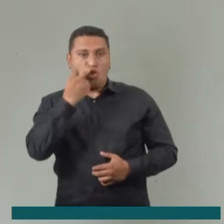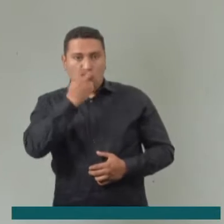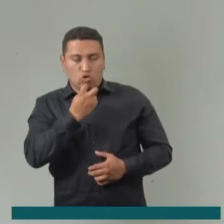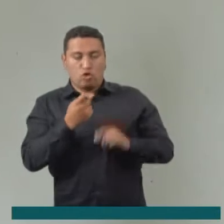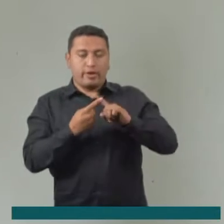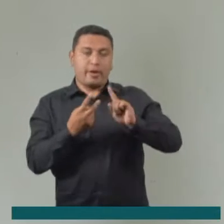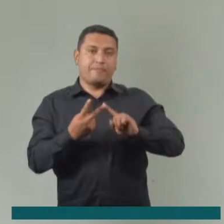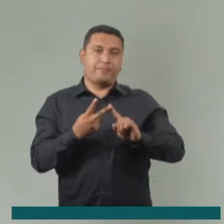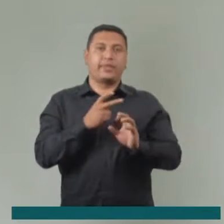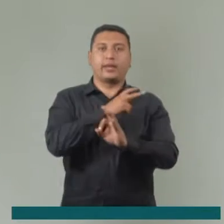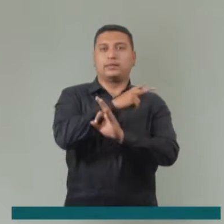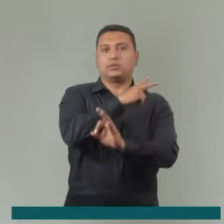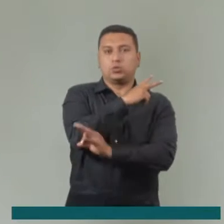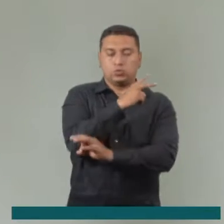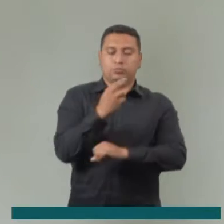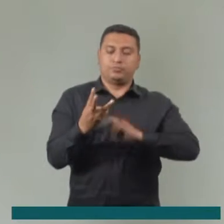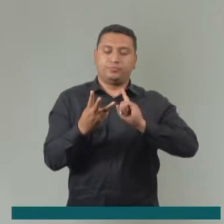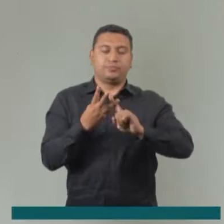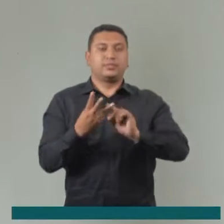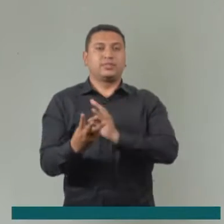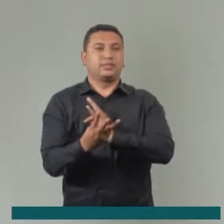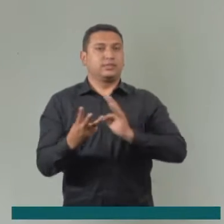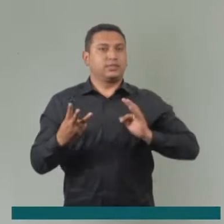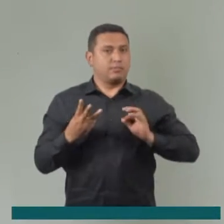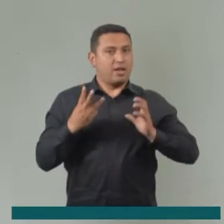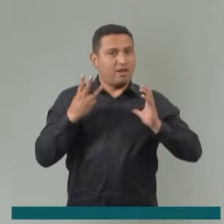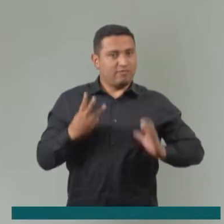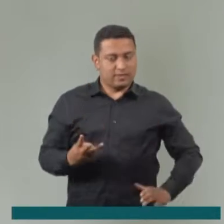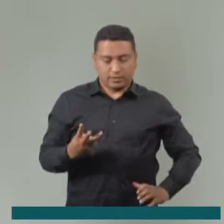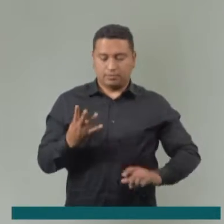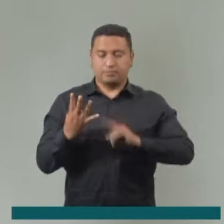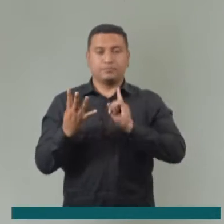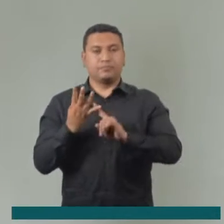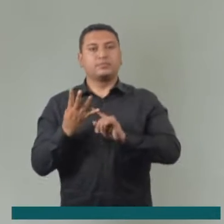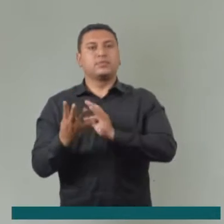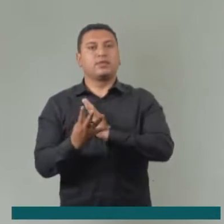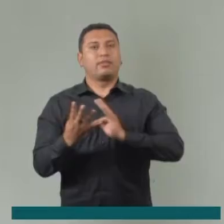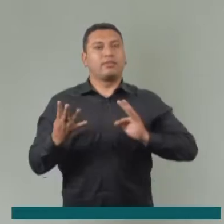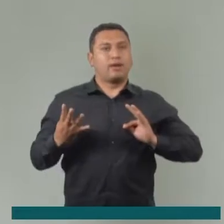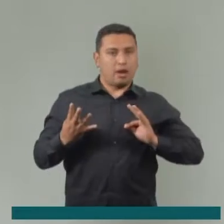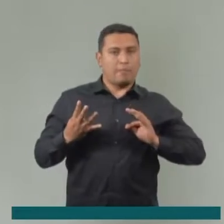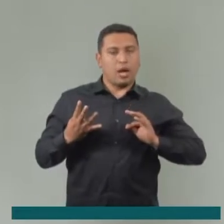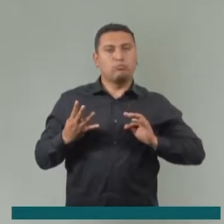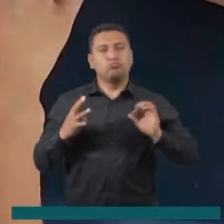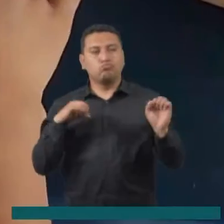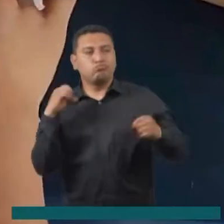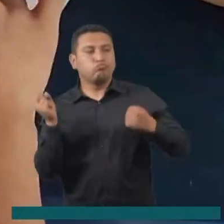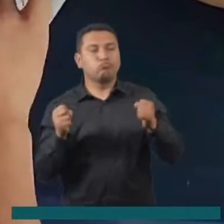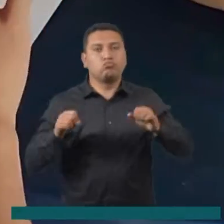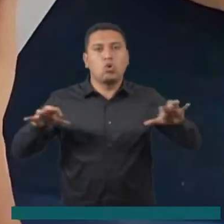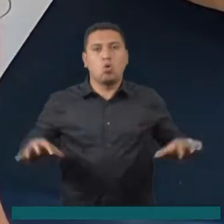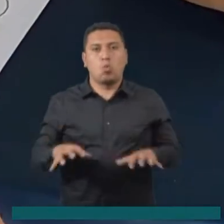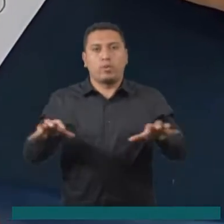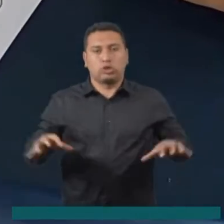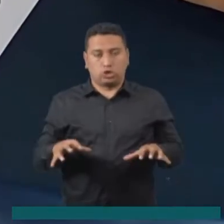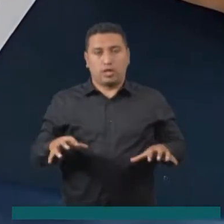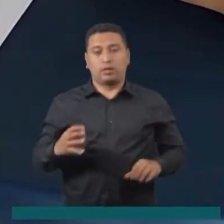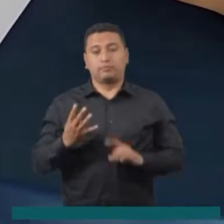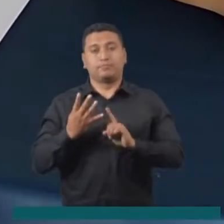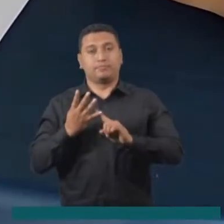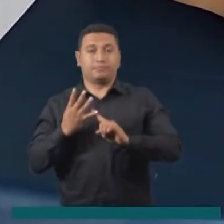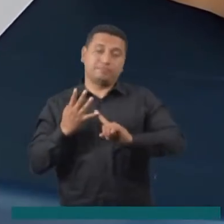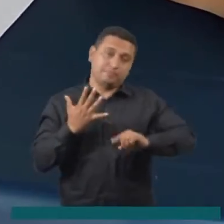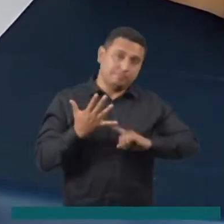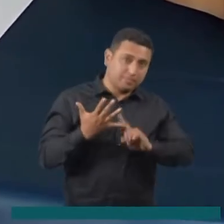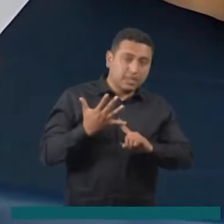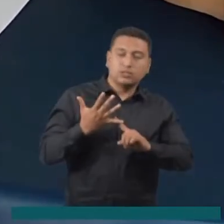el otro es psicología, terapia física o fisioterapia, terapia ocupacional. Adicional, tenemos acompañamiento